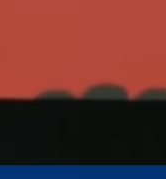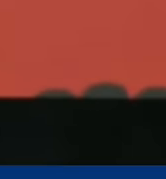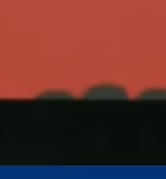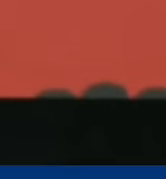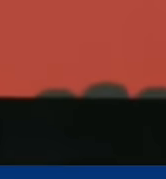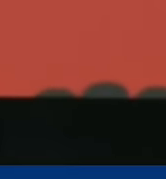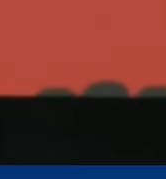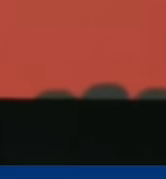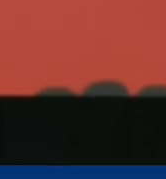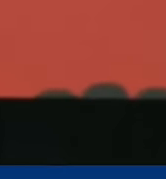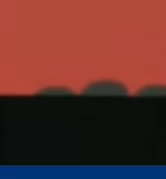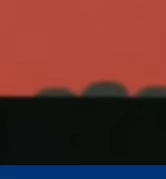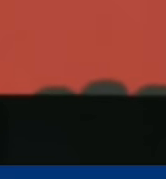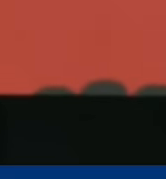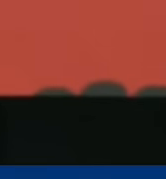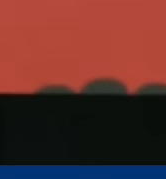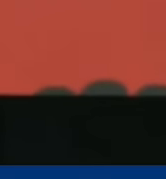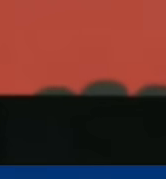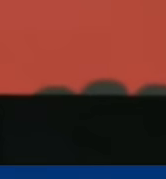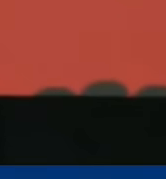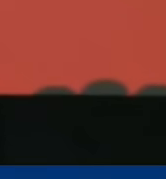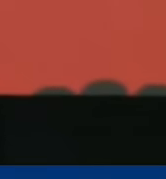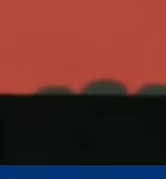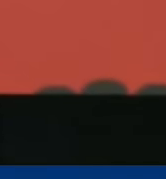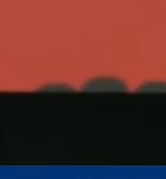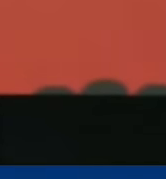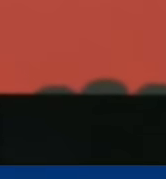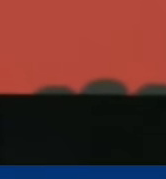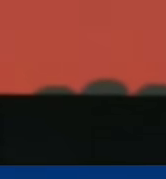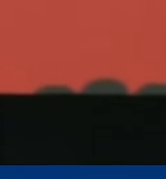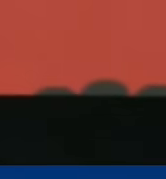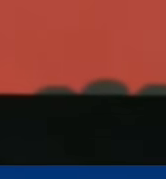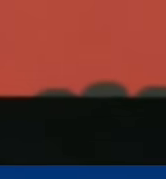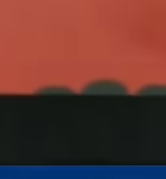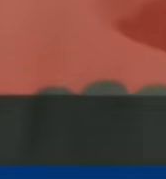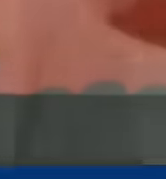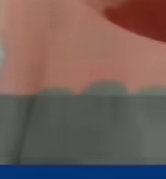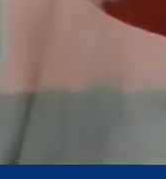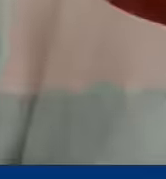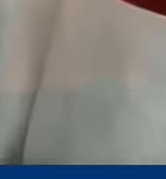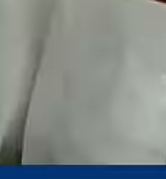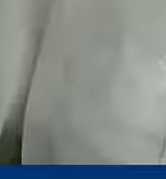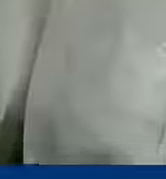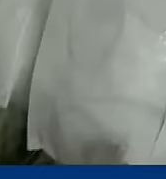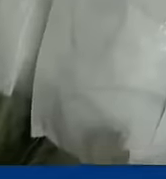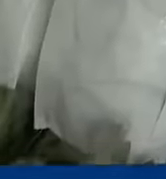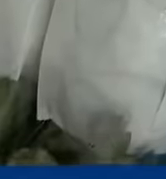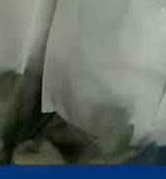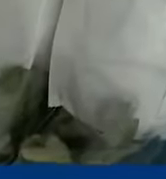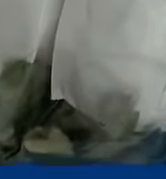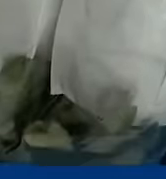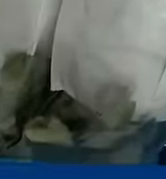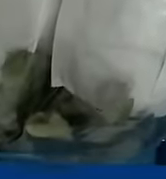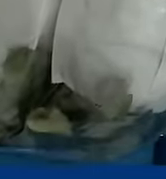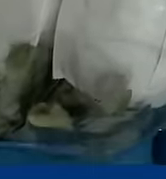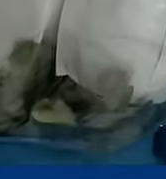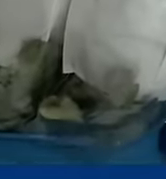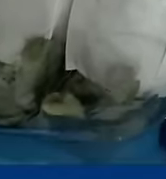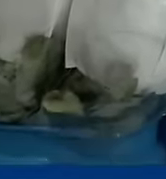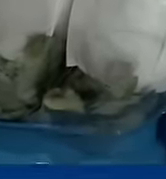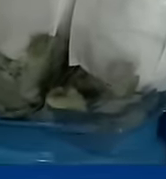como las embalan, las conservan. Y me decía este muchacho